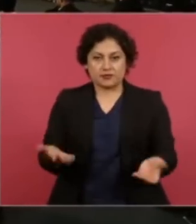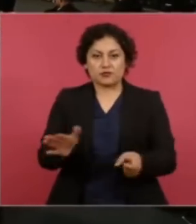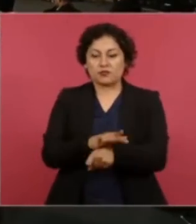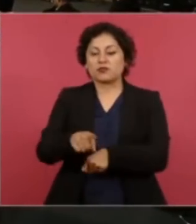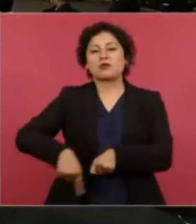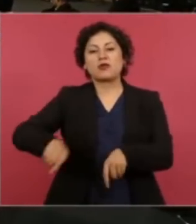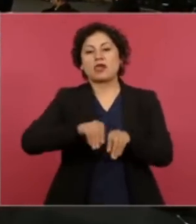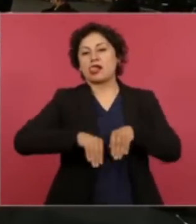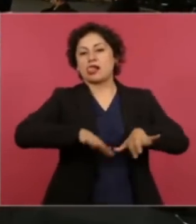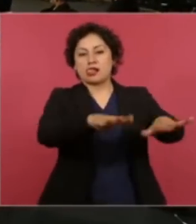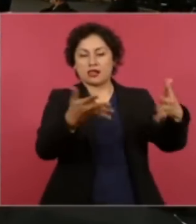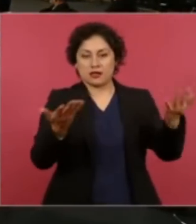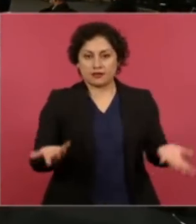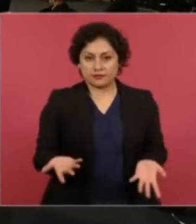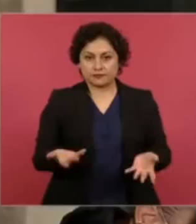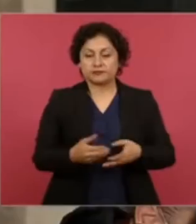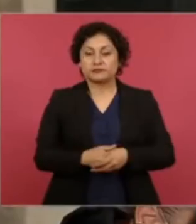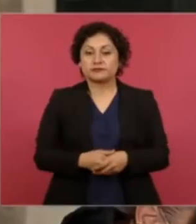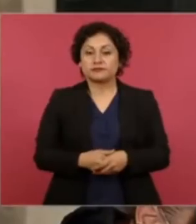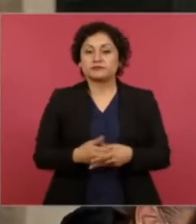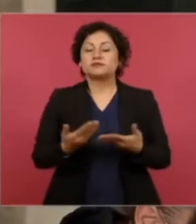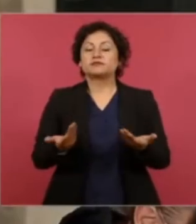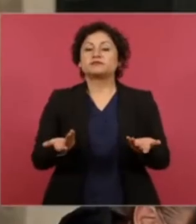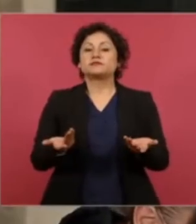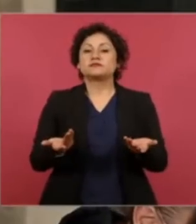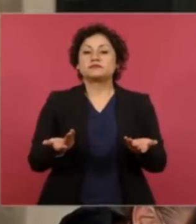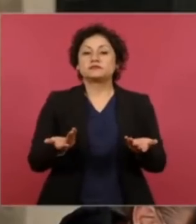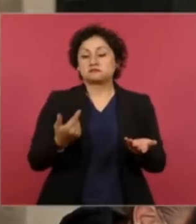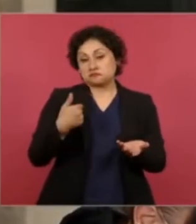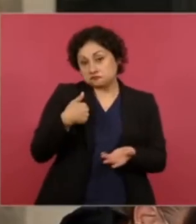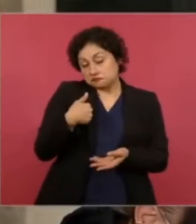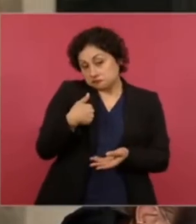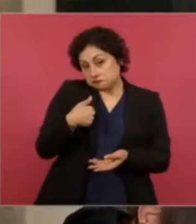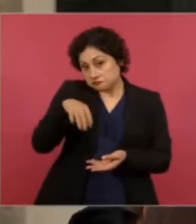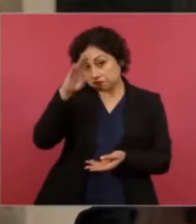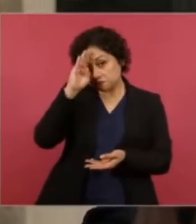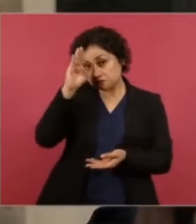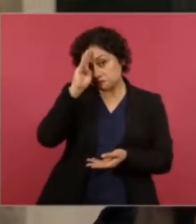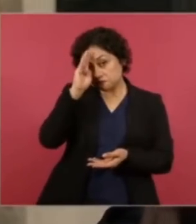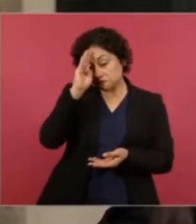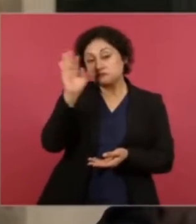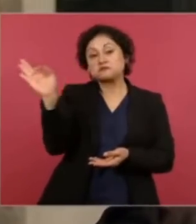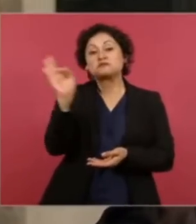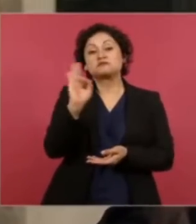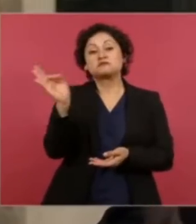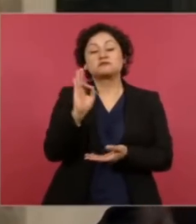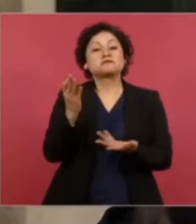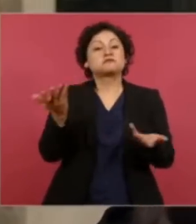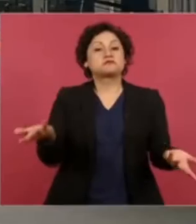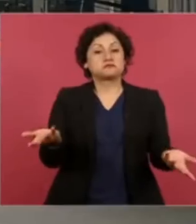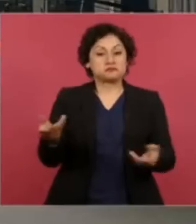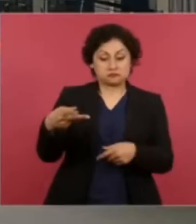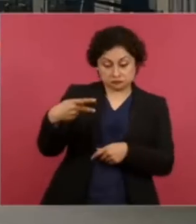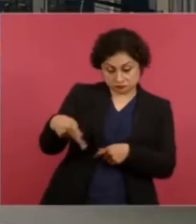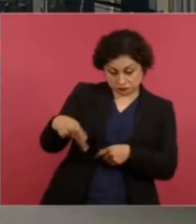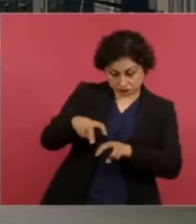públicas estas declaraciones patrimoniales. ¿Por qué no mejor hacer públicas las declaraciones patrimoniales de los ministros